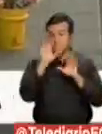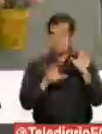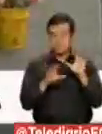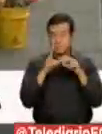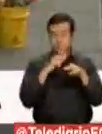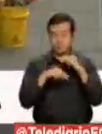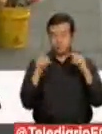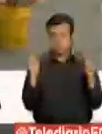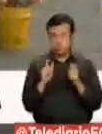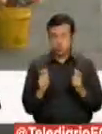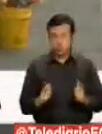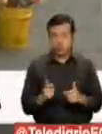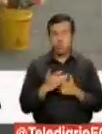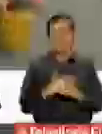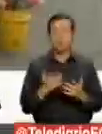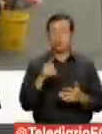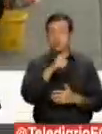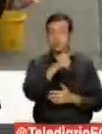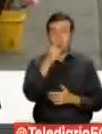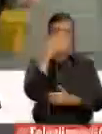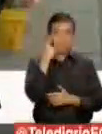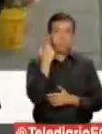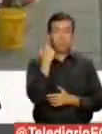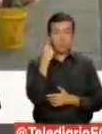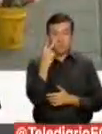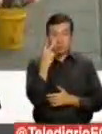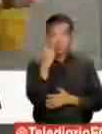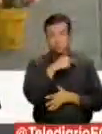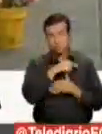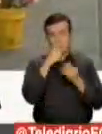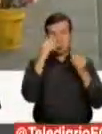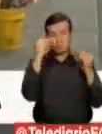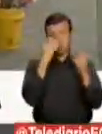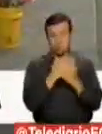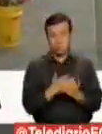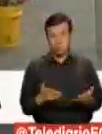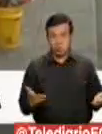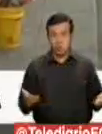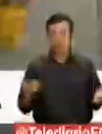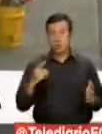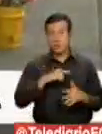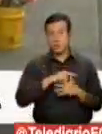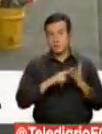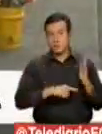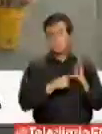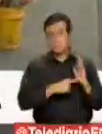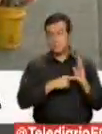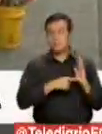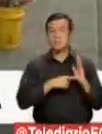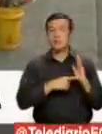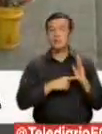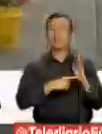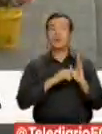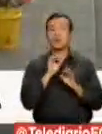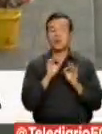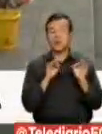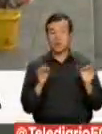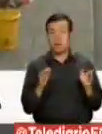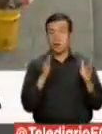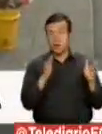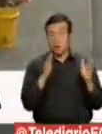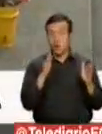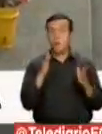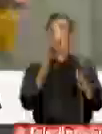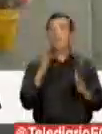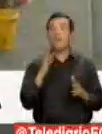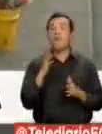pequeños emprendedores, en donde ustedes podrán encontrar de todo. Realmente vamos a tener no solo los regalos típicos, las flores y todo eso,